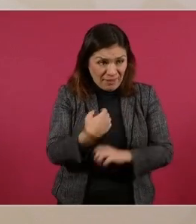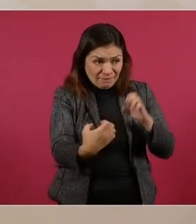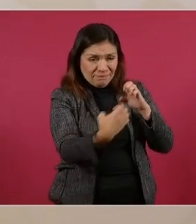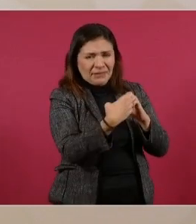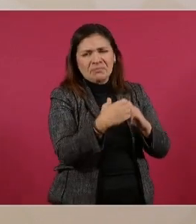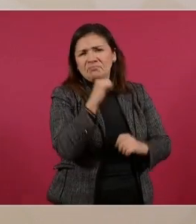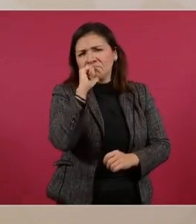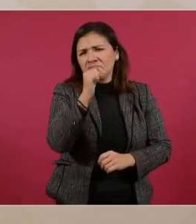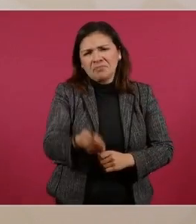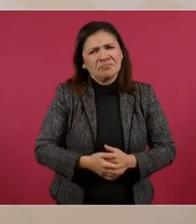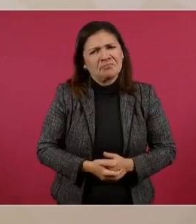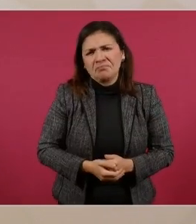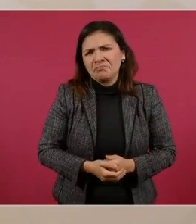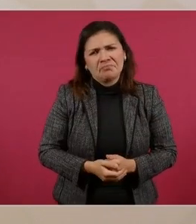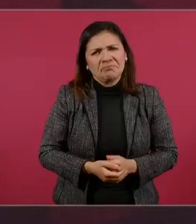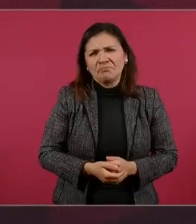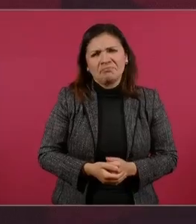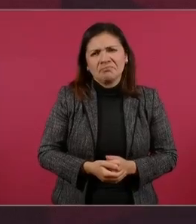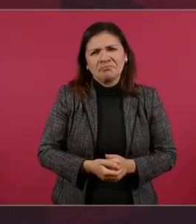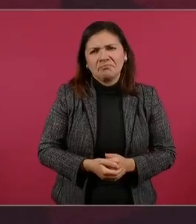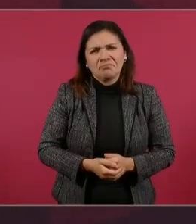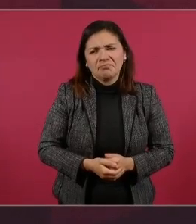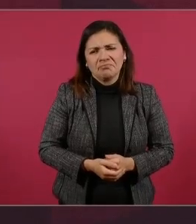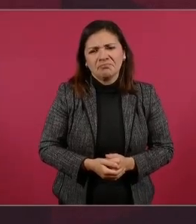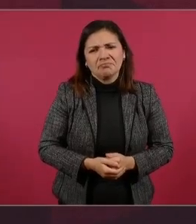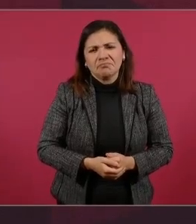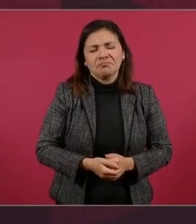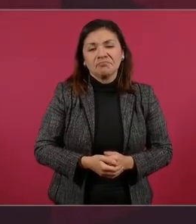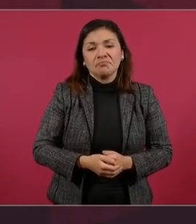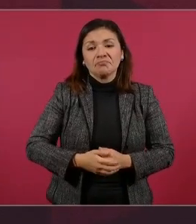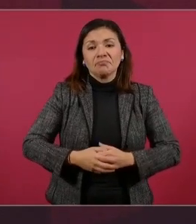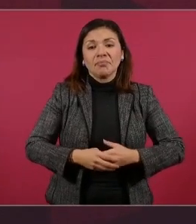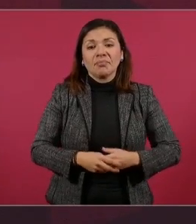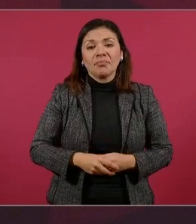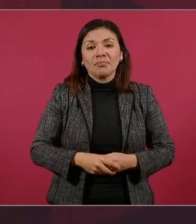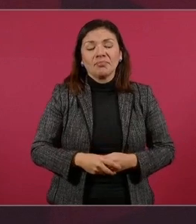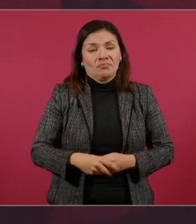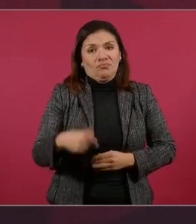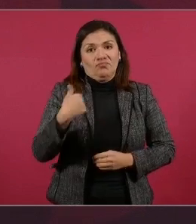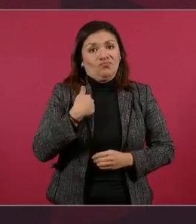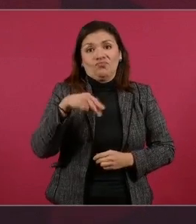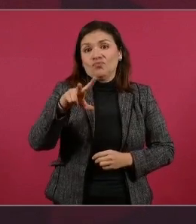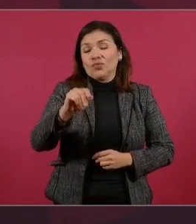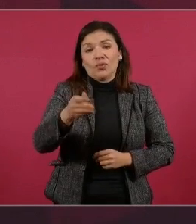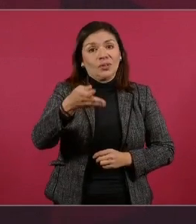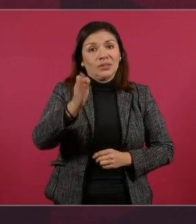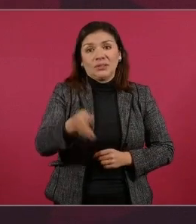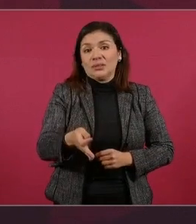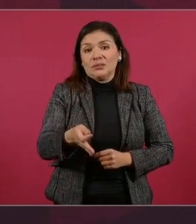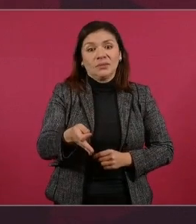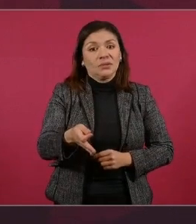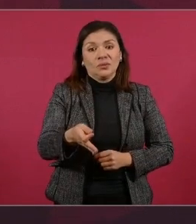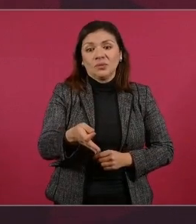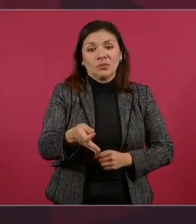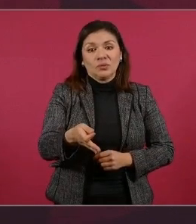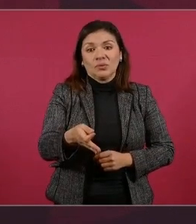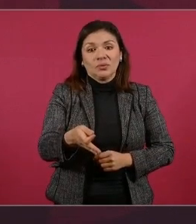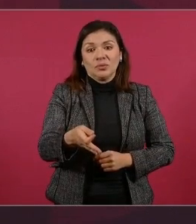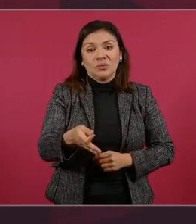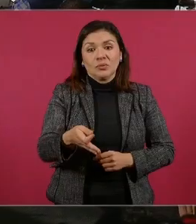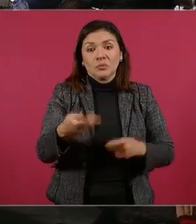engañan no me engañan y No permito que